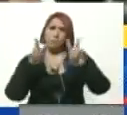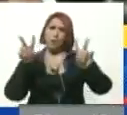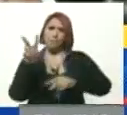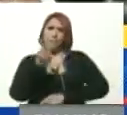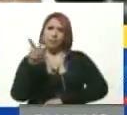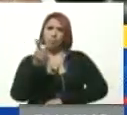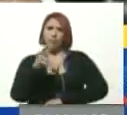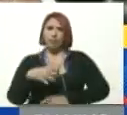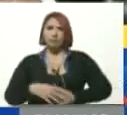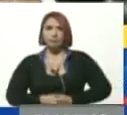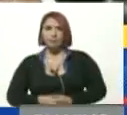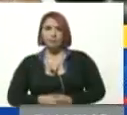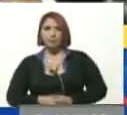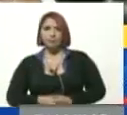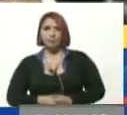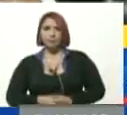Venezuela